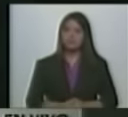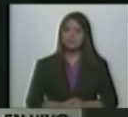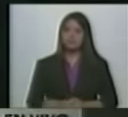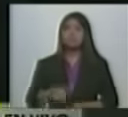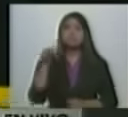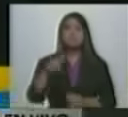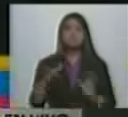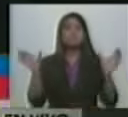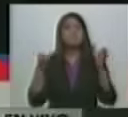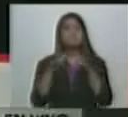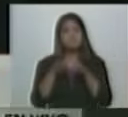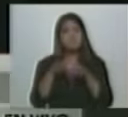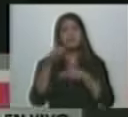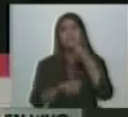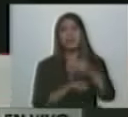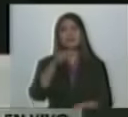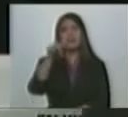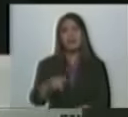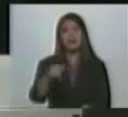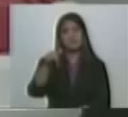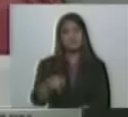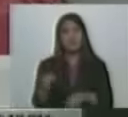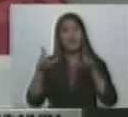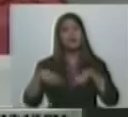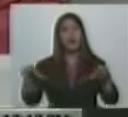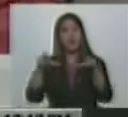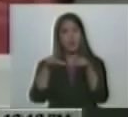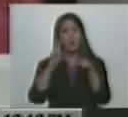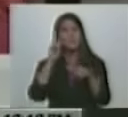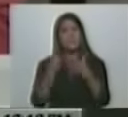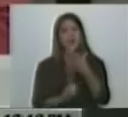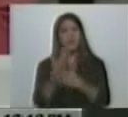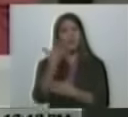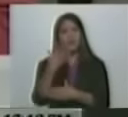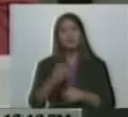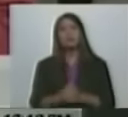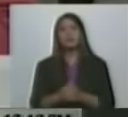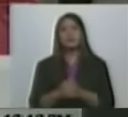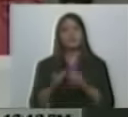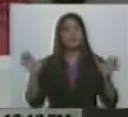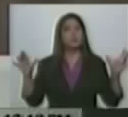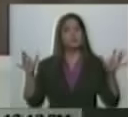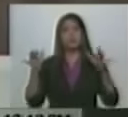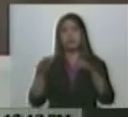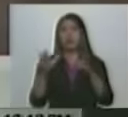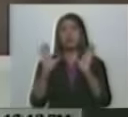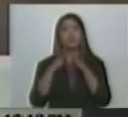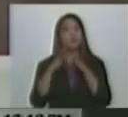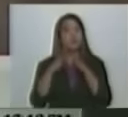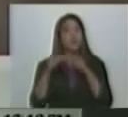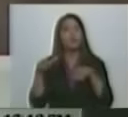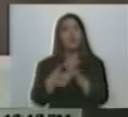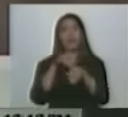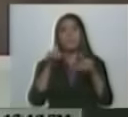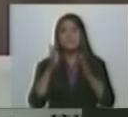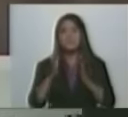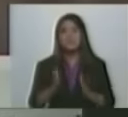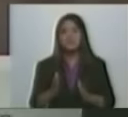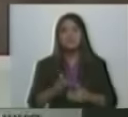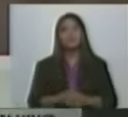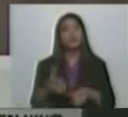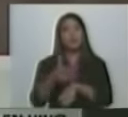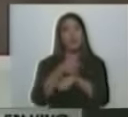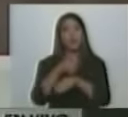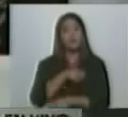de Ministros que se realiza acá en el Salón Néstor Kirchner, entonces reúne a todos los integrantes de los ministerios del